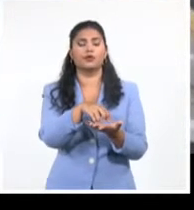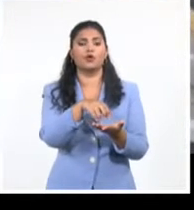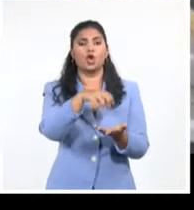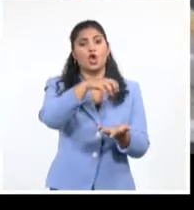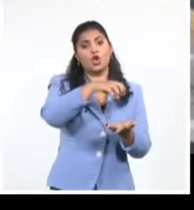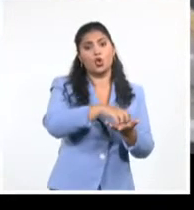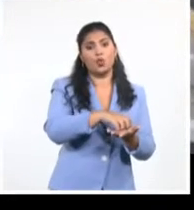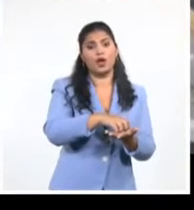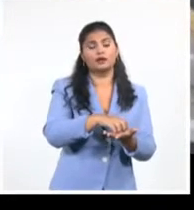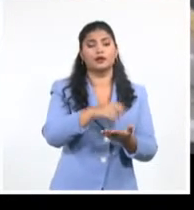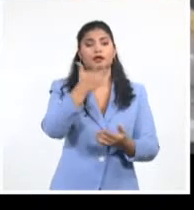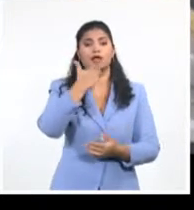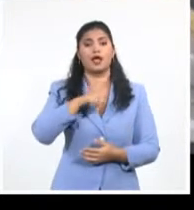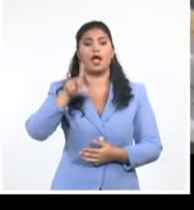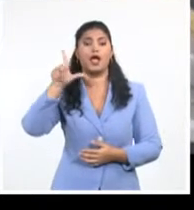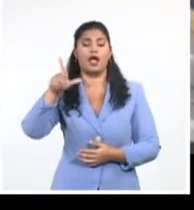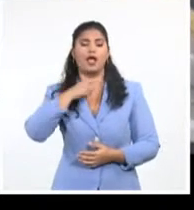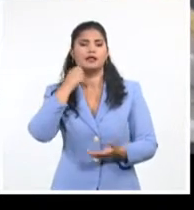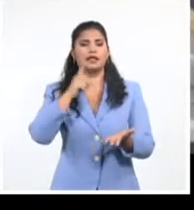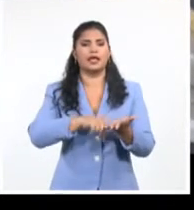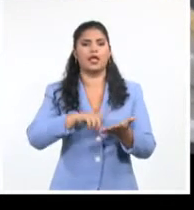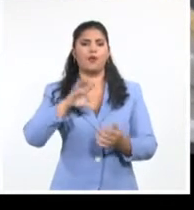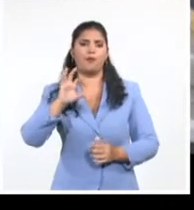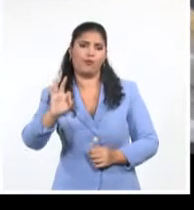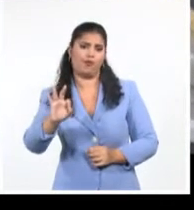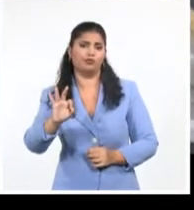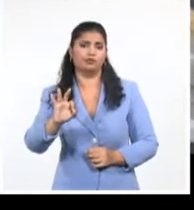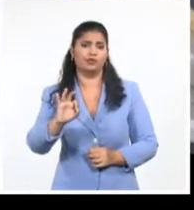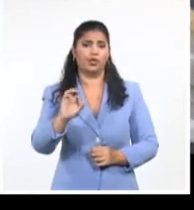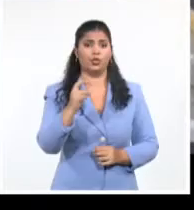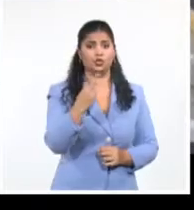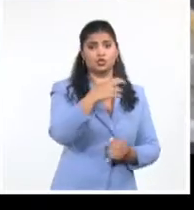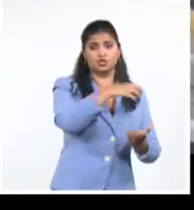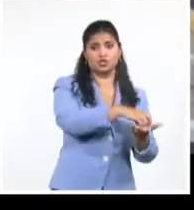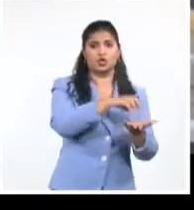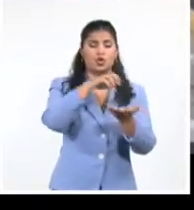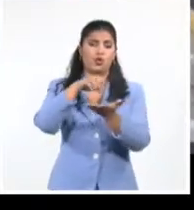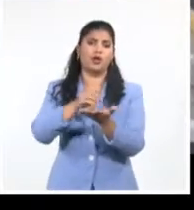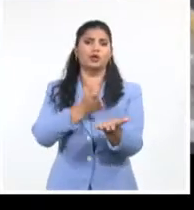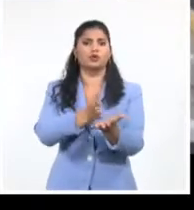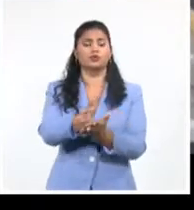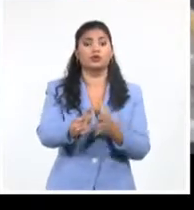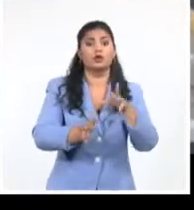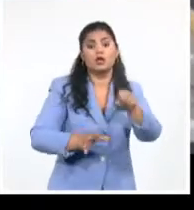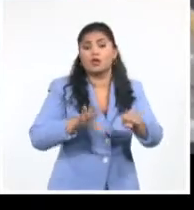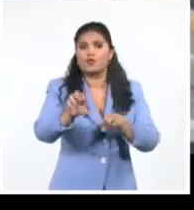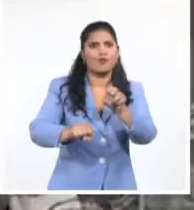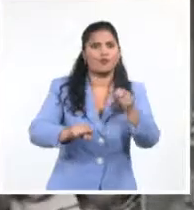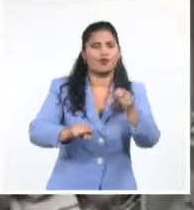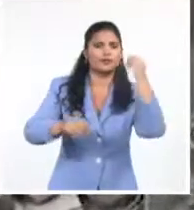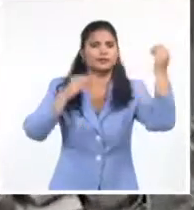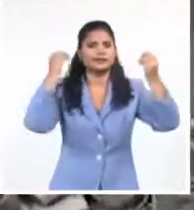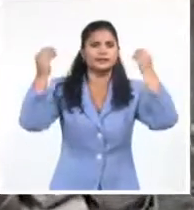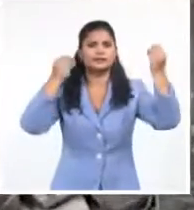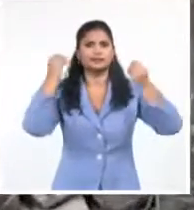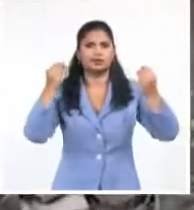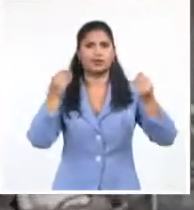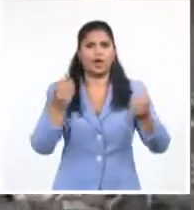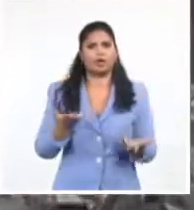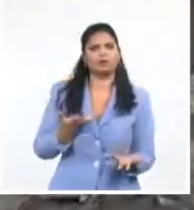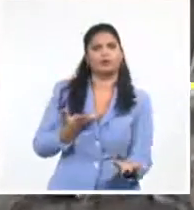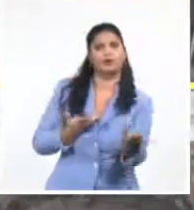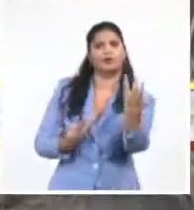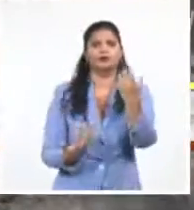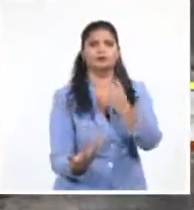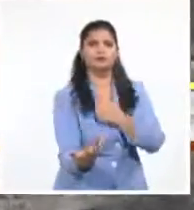provincias de Alepo y Latakia. Las labores de rescate se efectúan con el apoyo